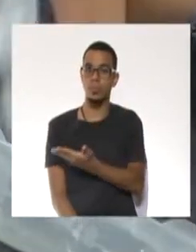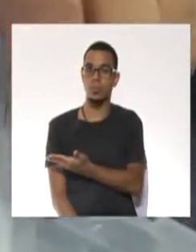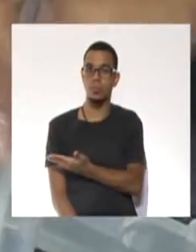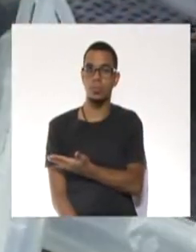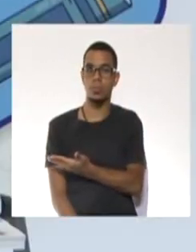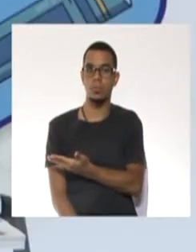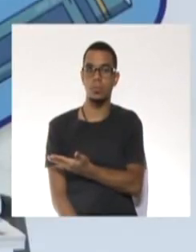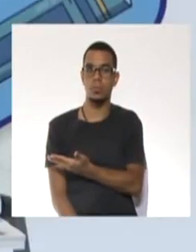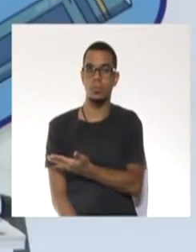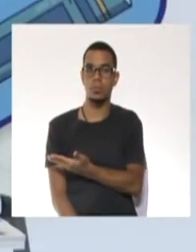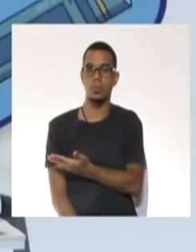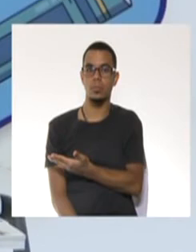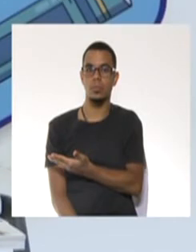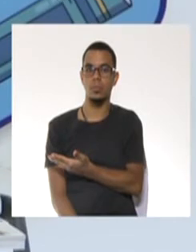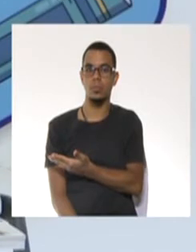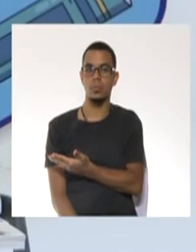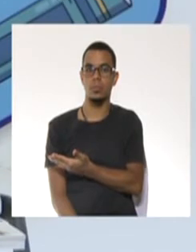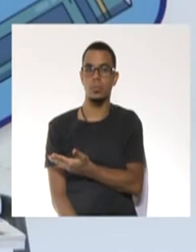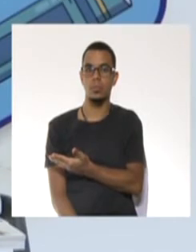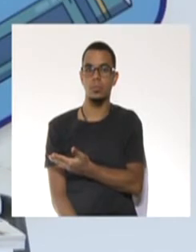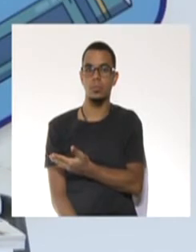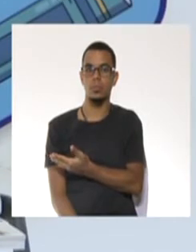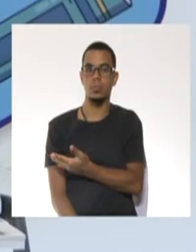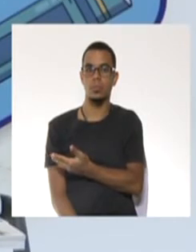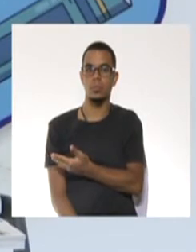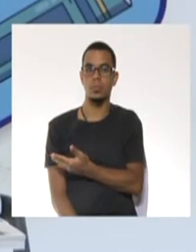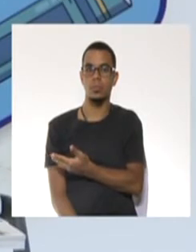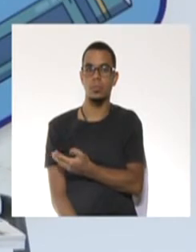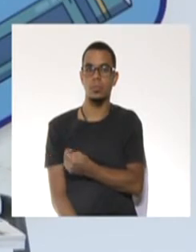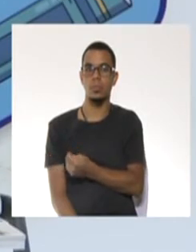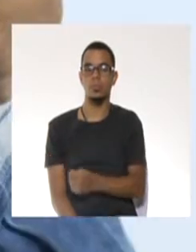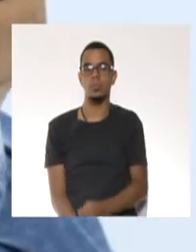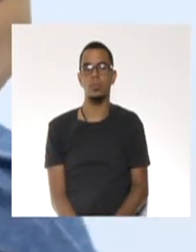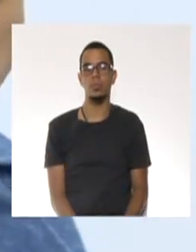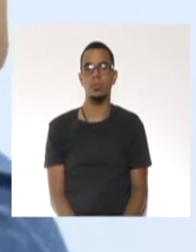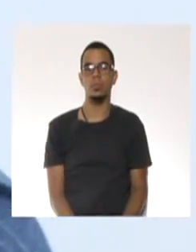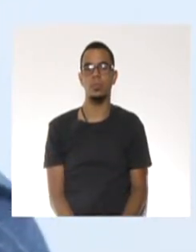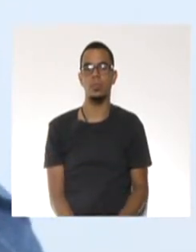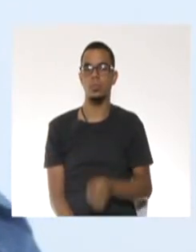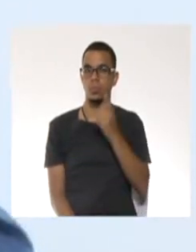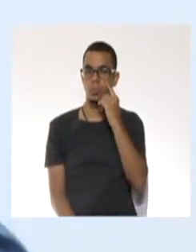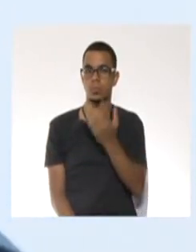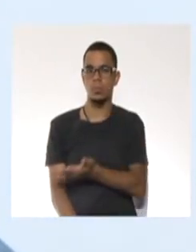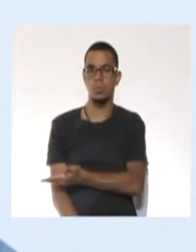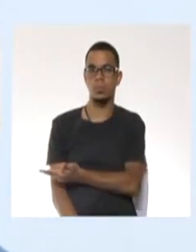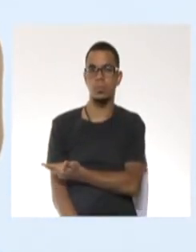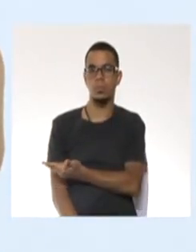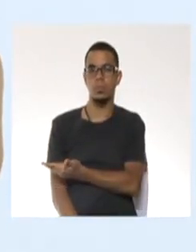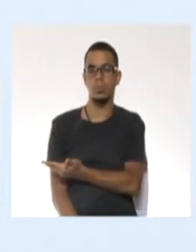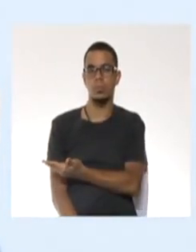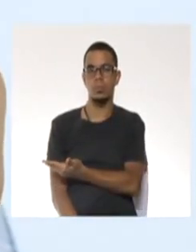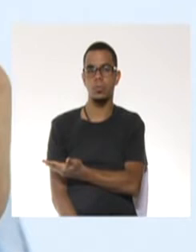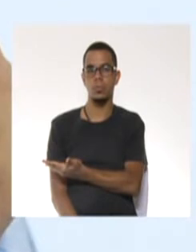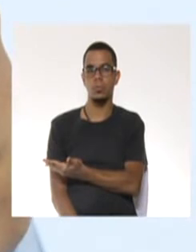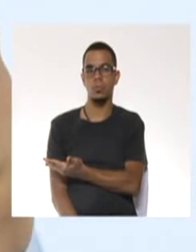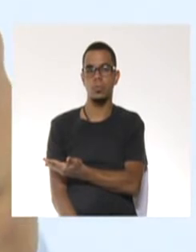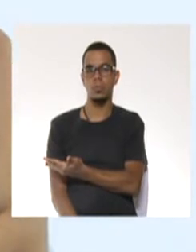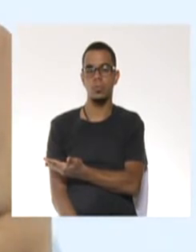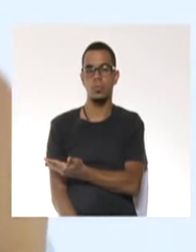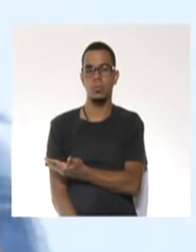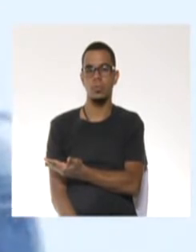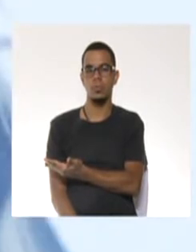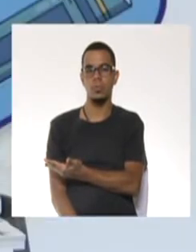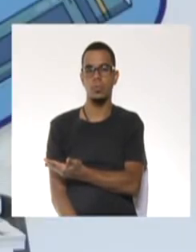que podemos medir la fuerza en Newton, ¿ok? Como pueden observar.